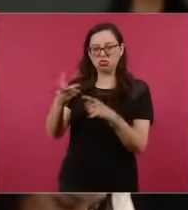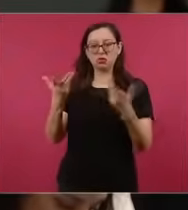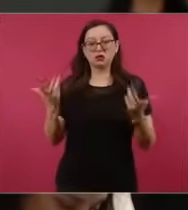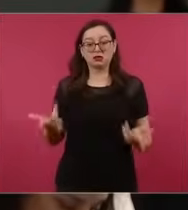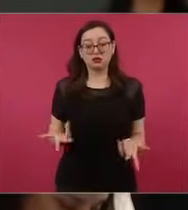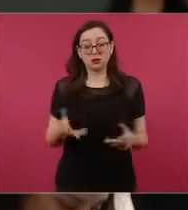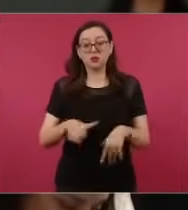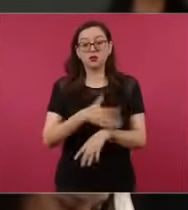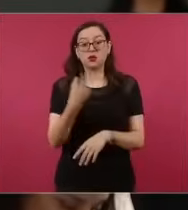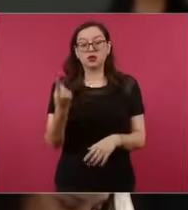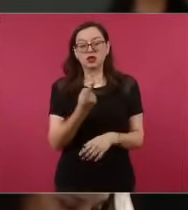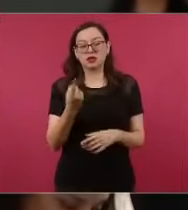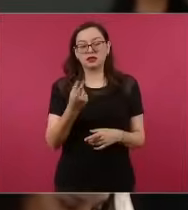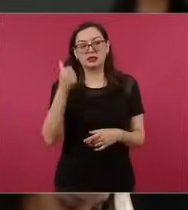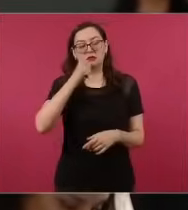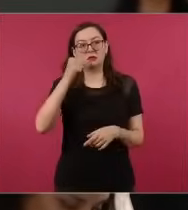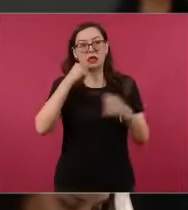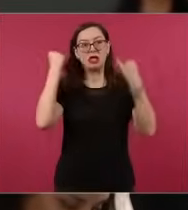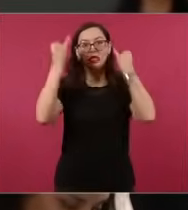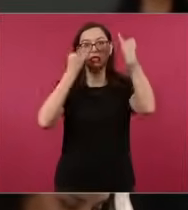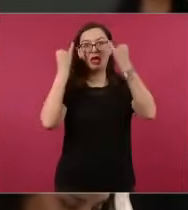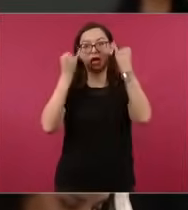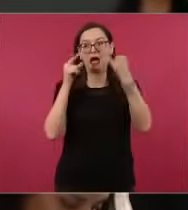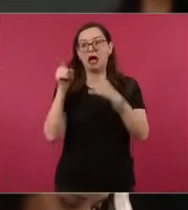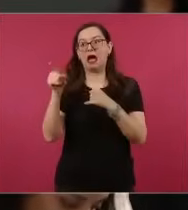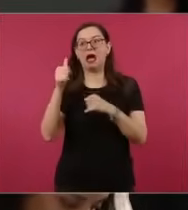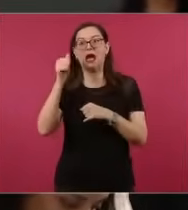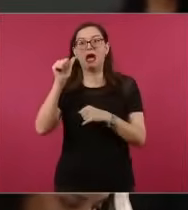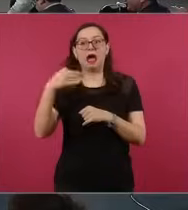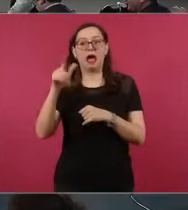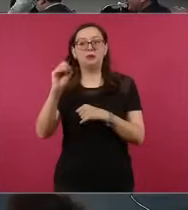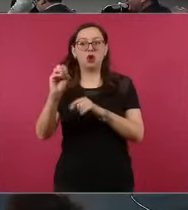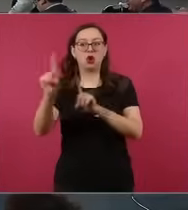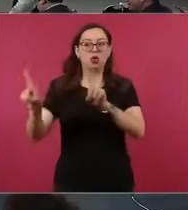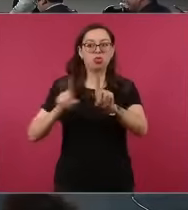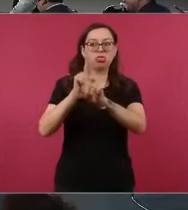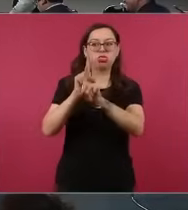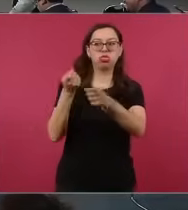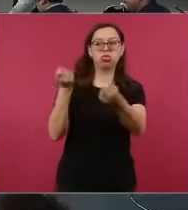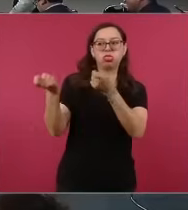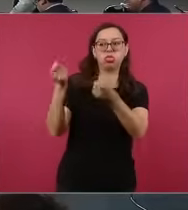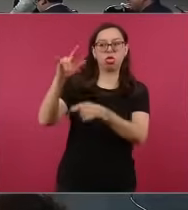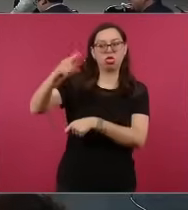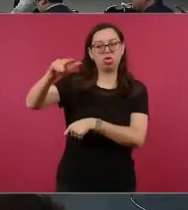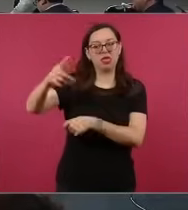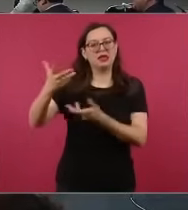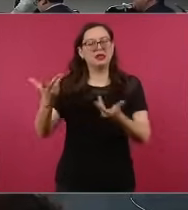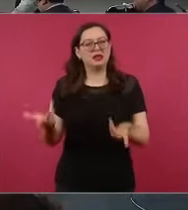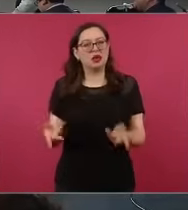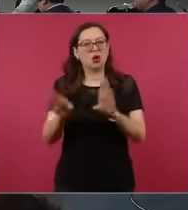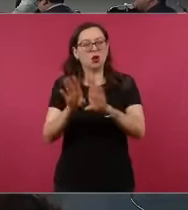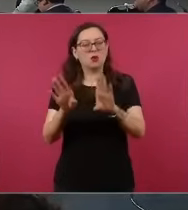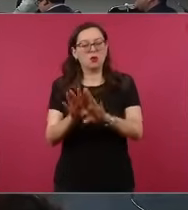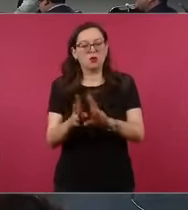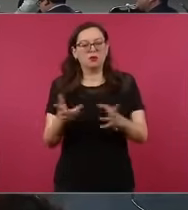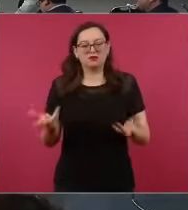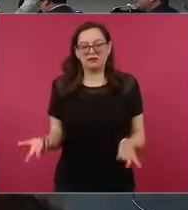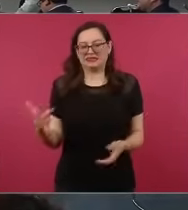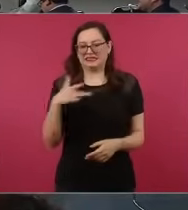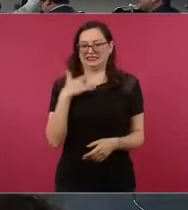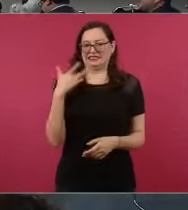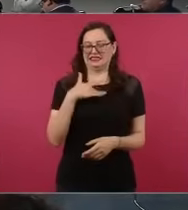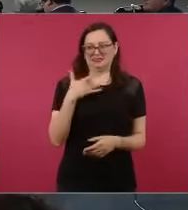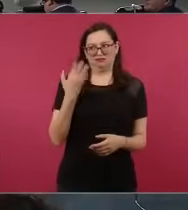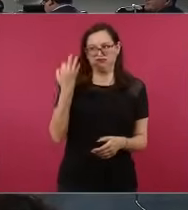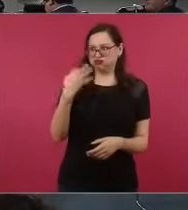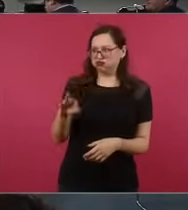esa campaña, en medios y rivales políticos, hay luces, ¿no? Quiero